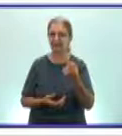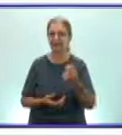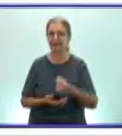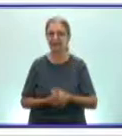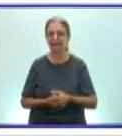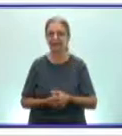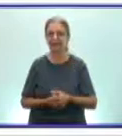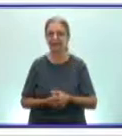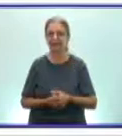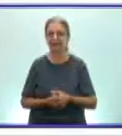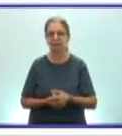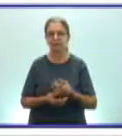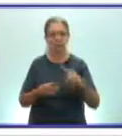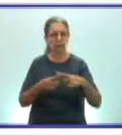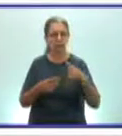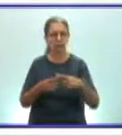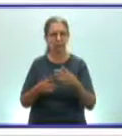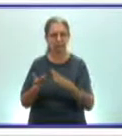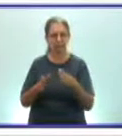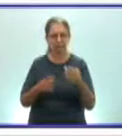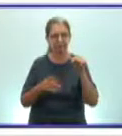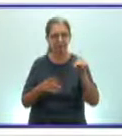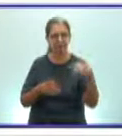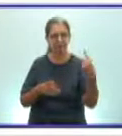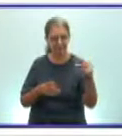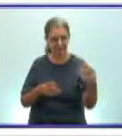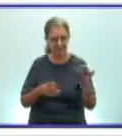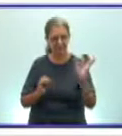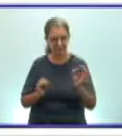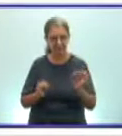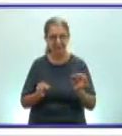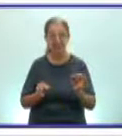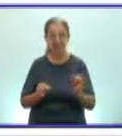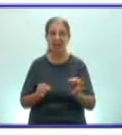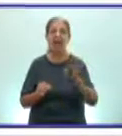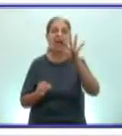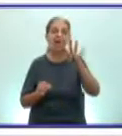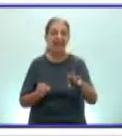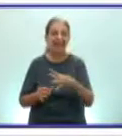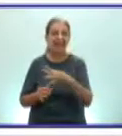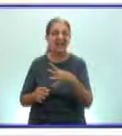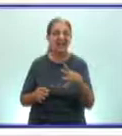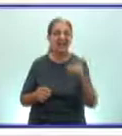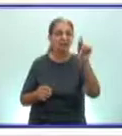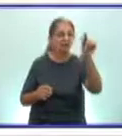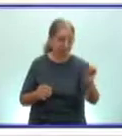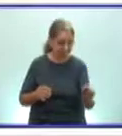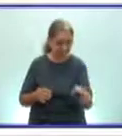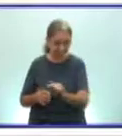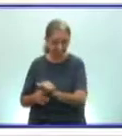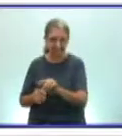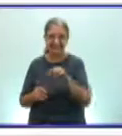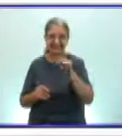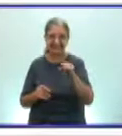ejercicio. Nos decía ahora que construya un gráfico que ilustre los resultados